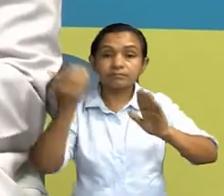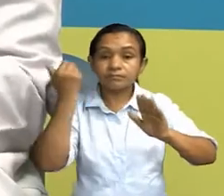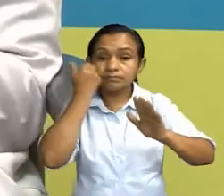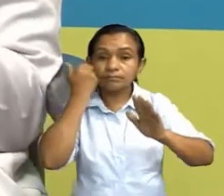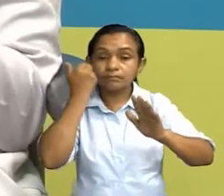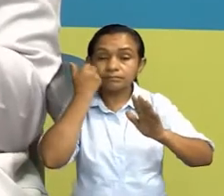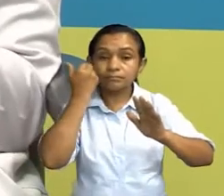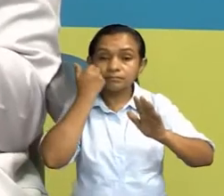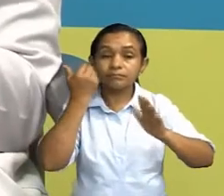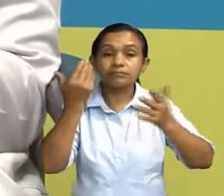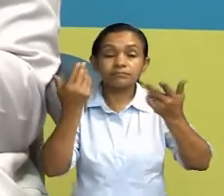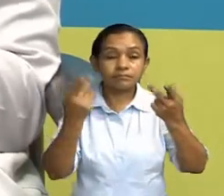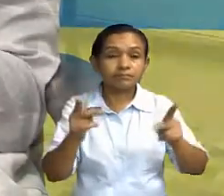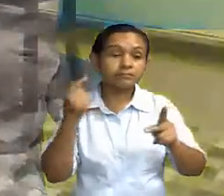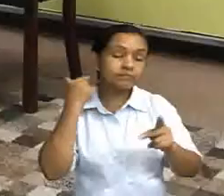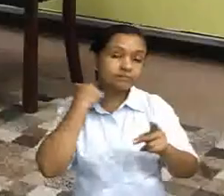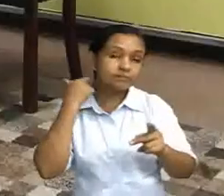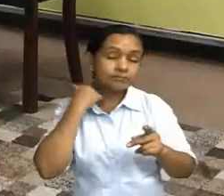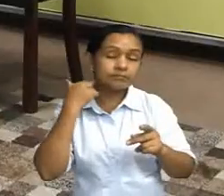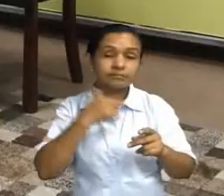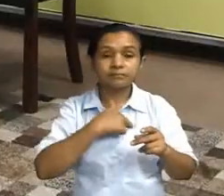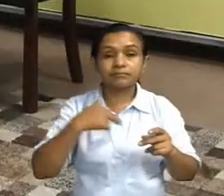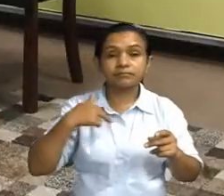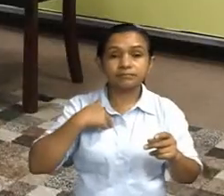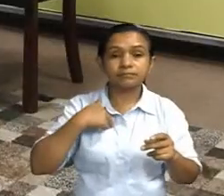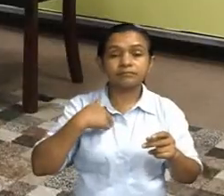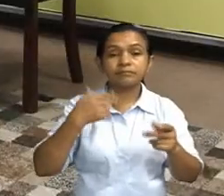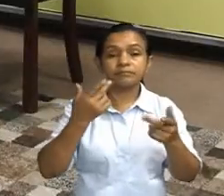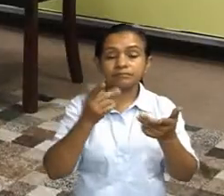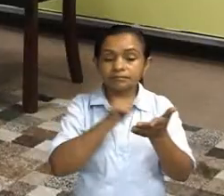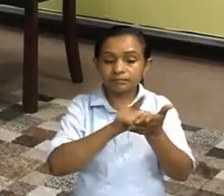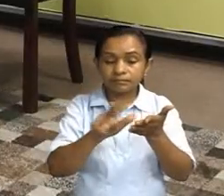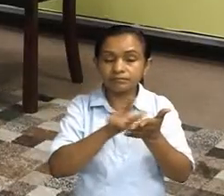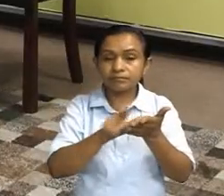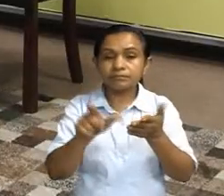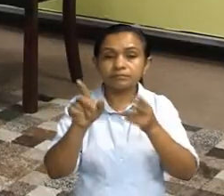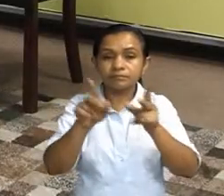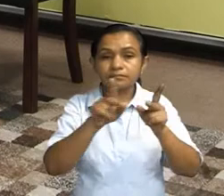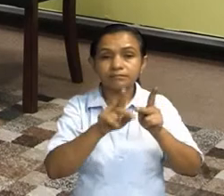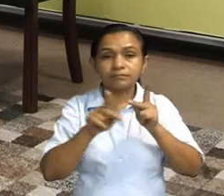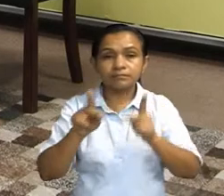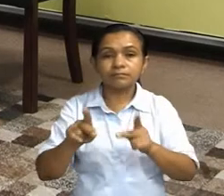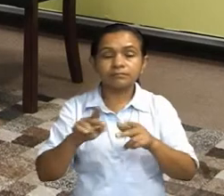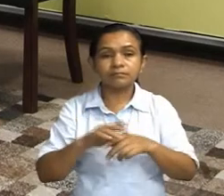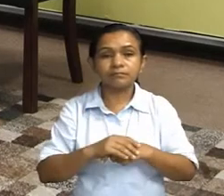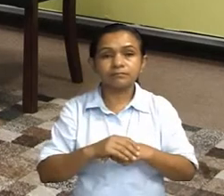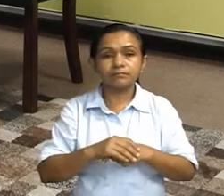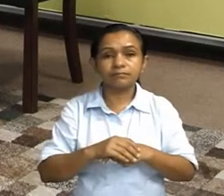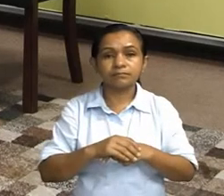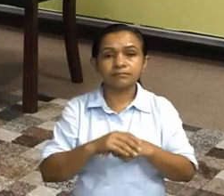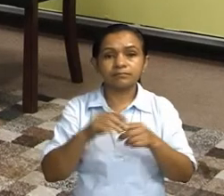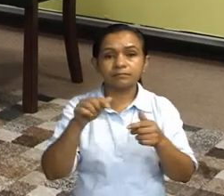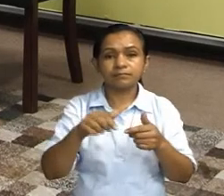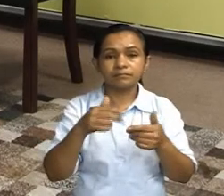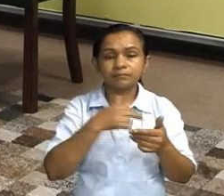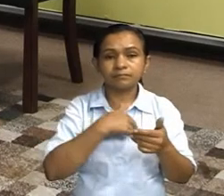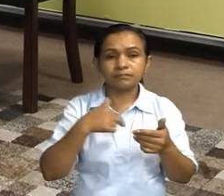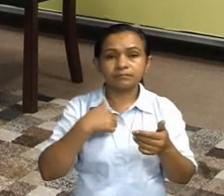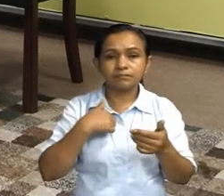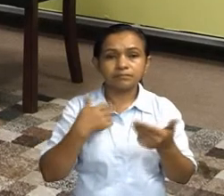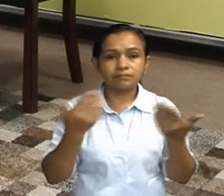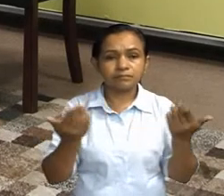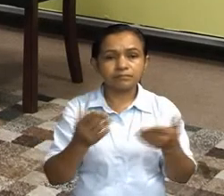infecciones, pero siempre haciendo énfasis en los hábitos de higiene. ¿Qué tan frecuentes son estas sinequias, doctora? Me está diciendo